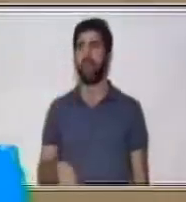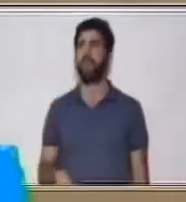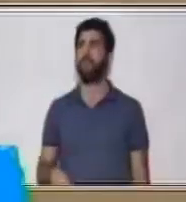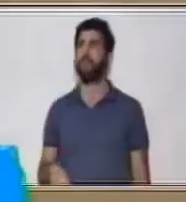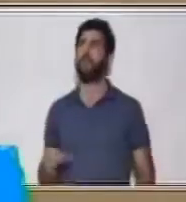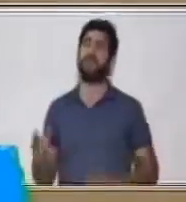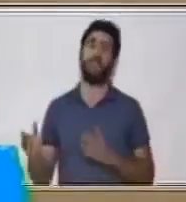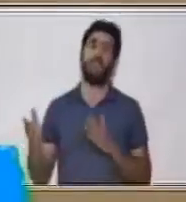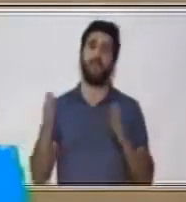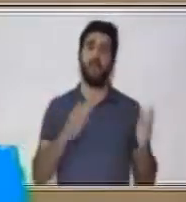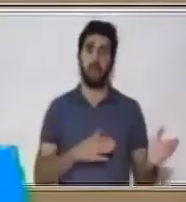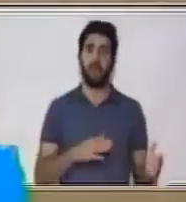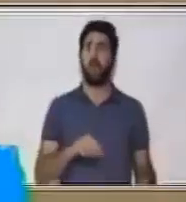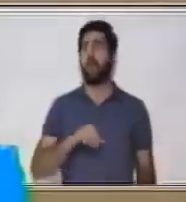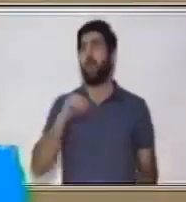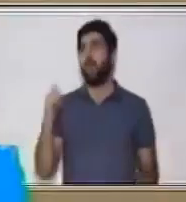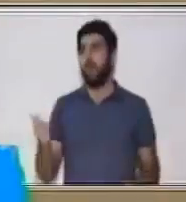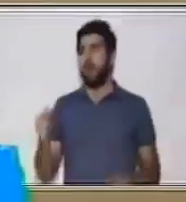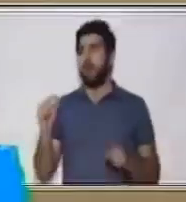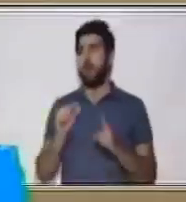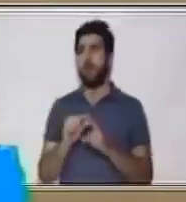Siguiente palabra,